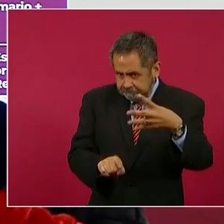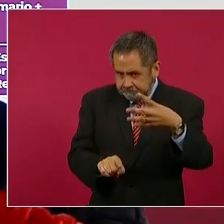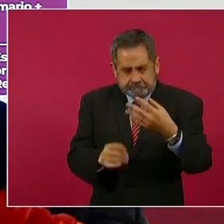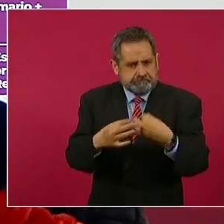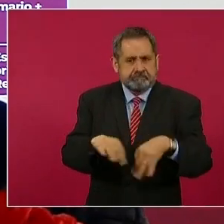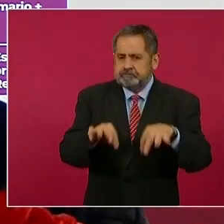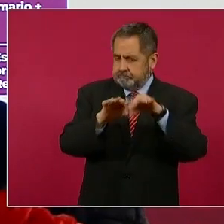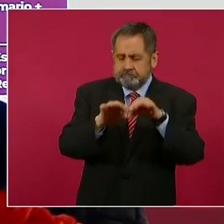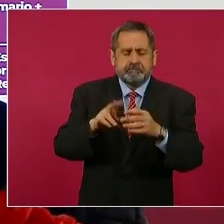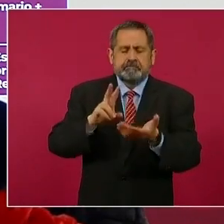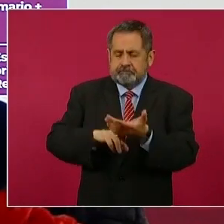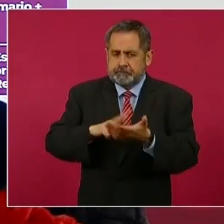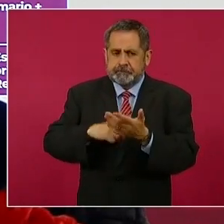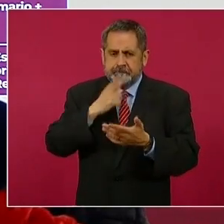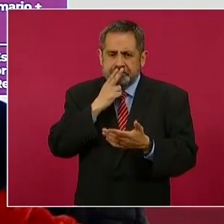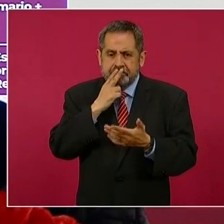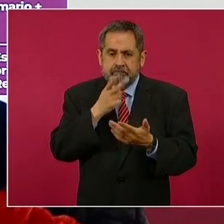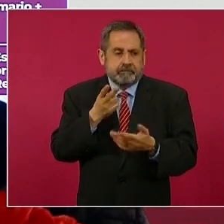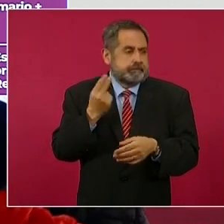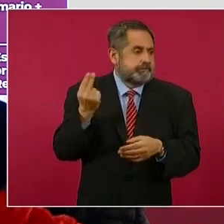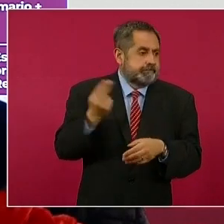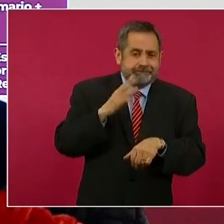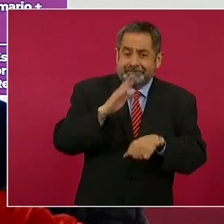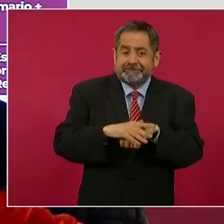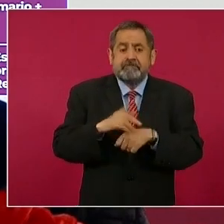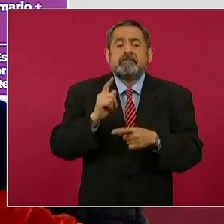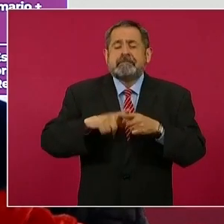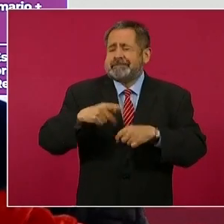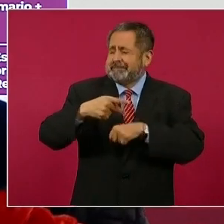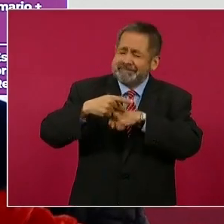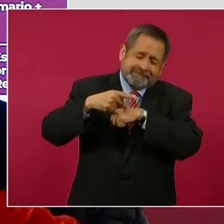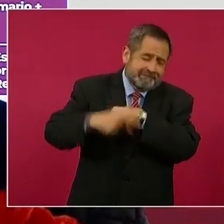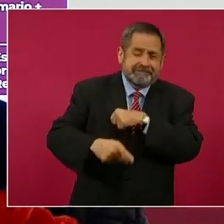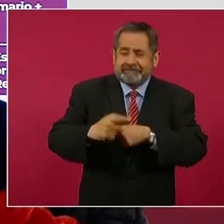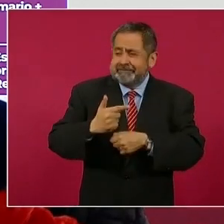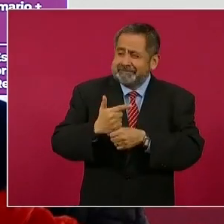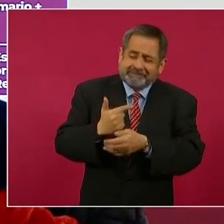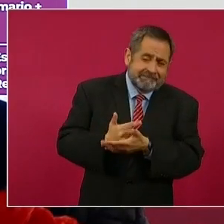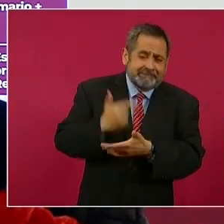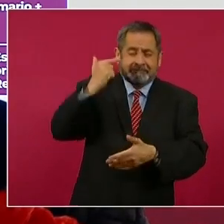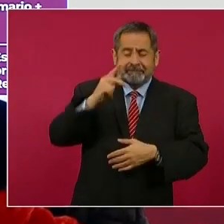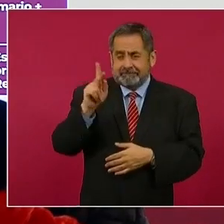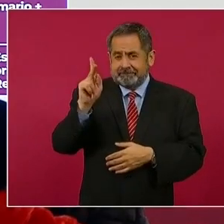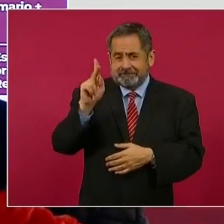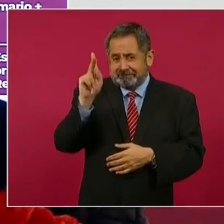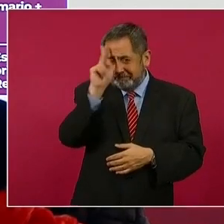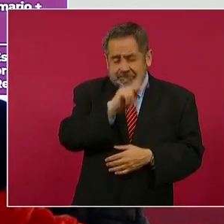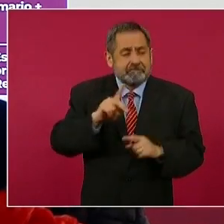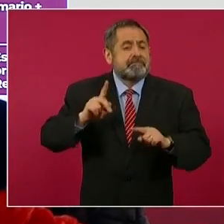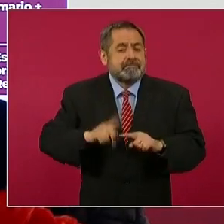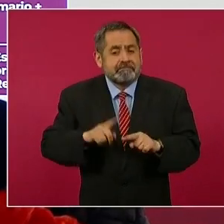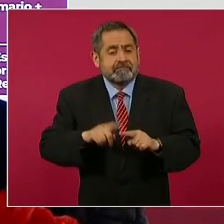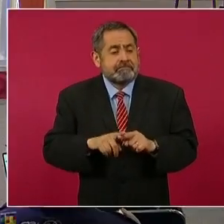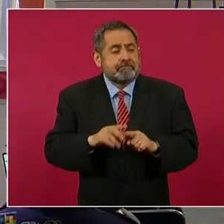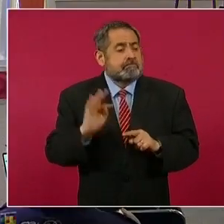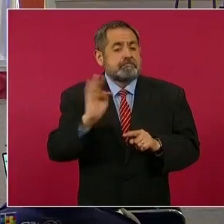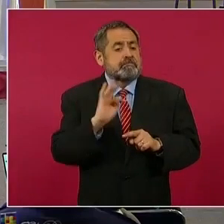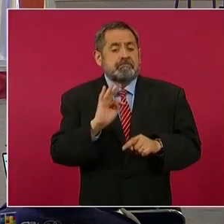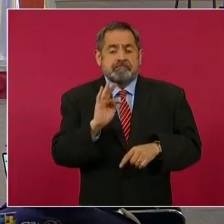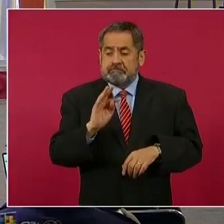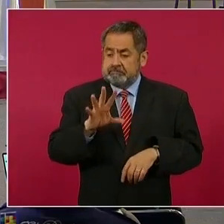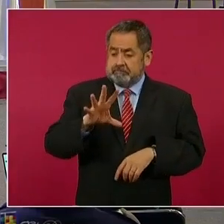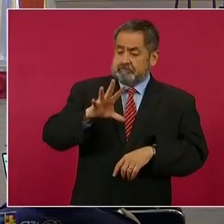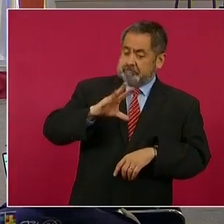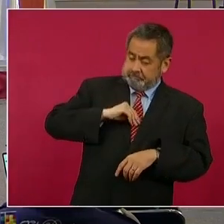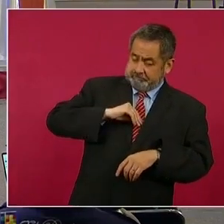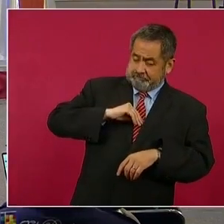son importantes, pero en términos del riesgo de tener COVID grave y morir por COVID, que es el elemento